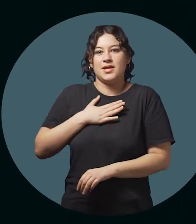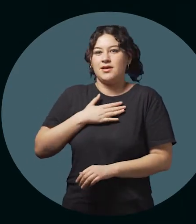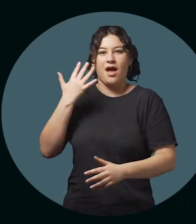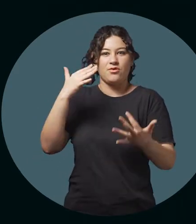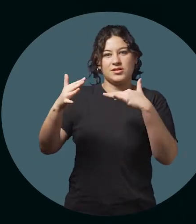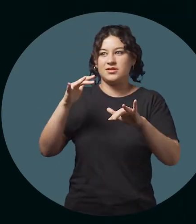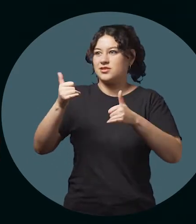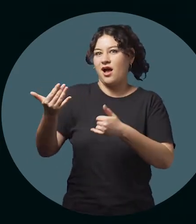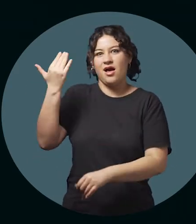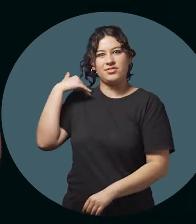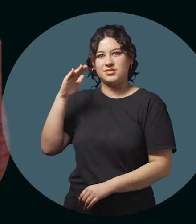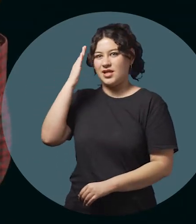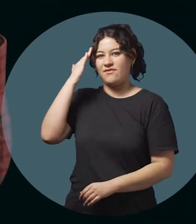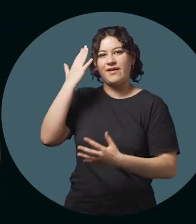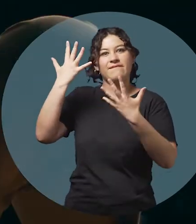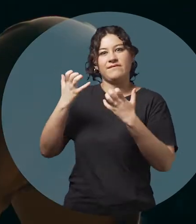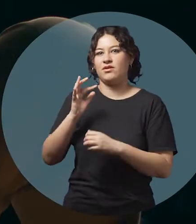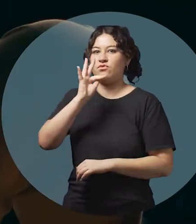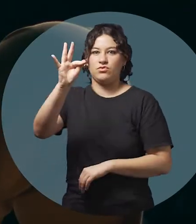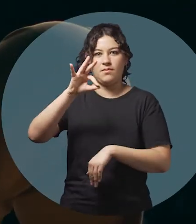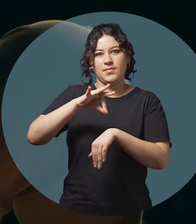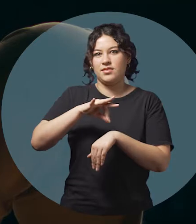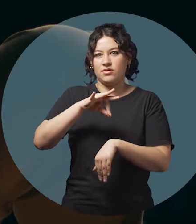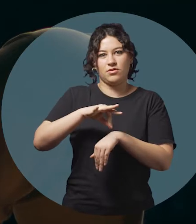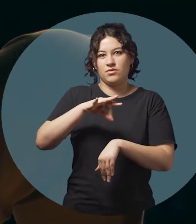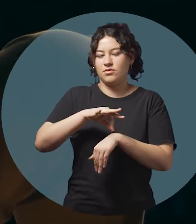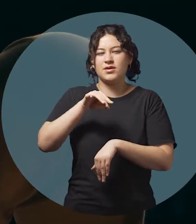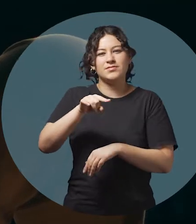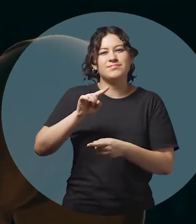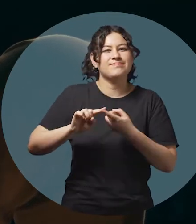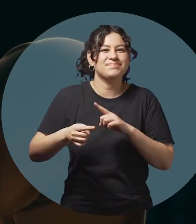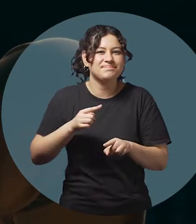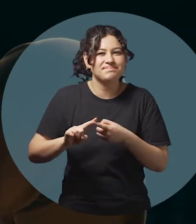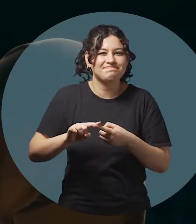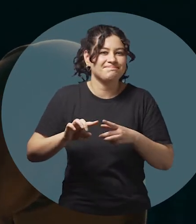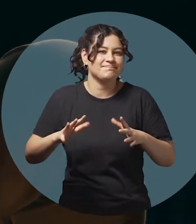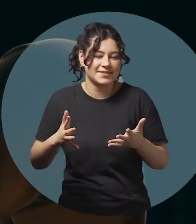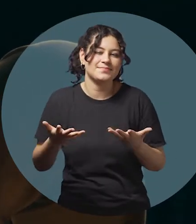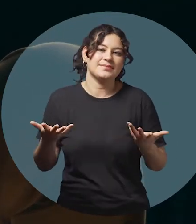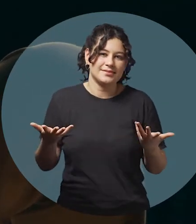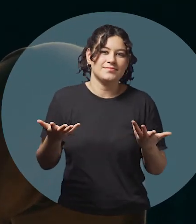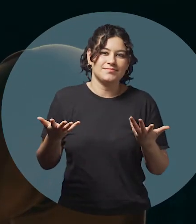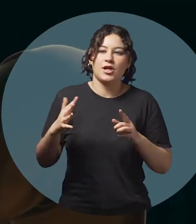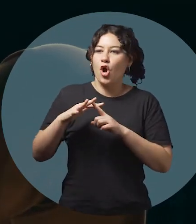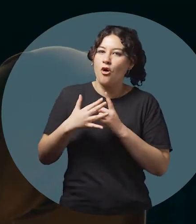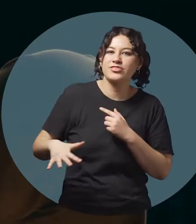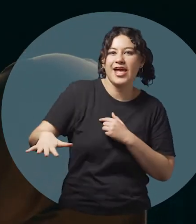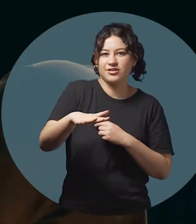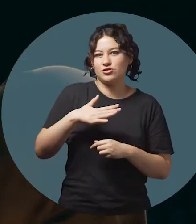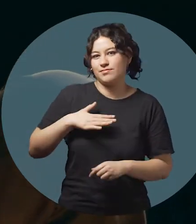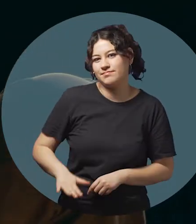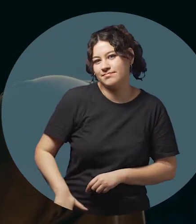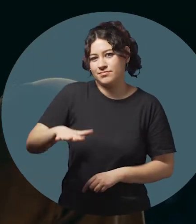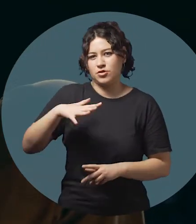de adolescente, ser médico. Es probable que eso estuviera vinculado con donde uno se cría.